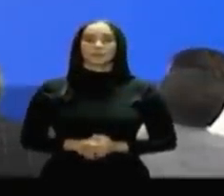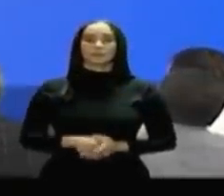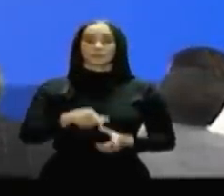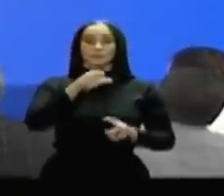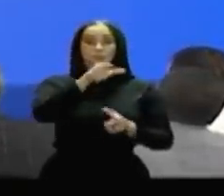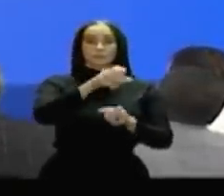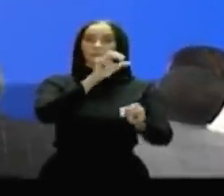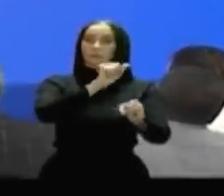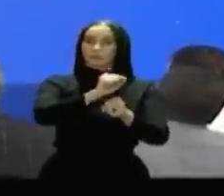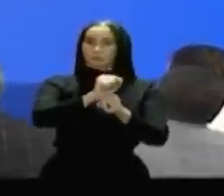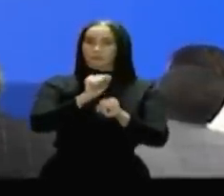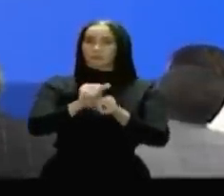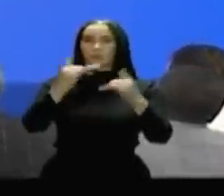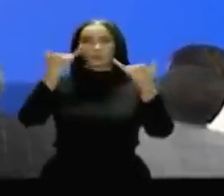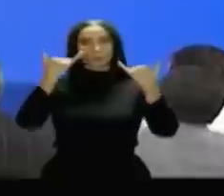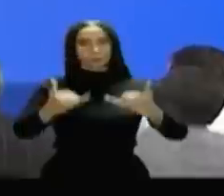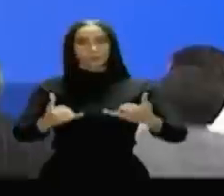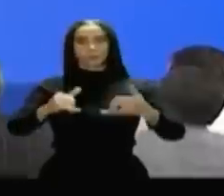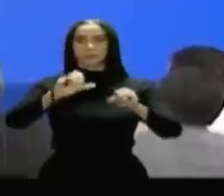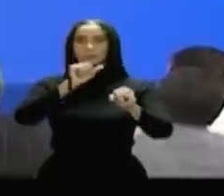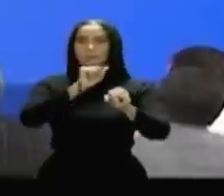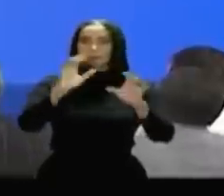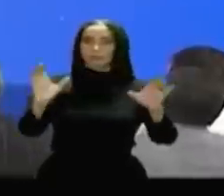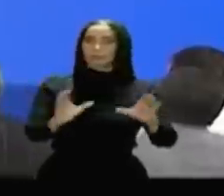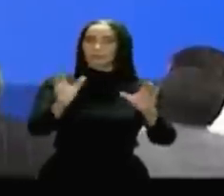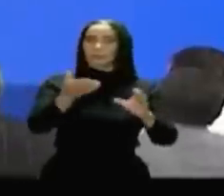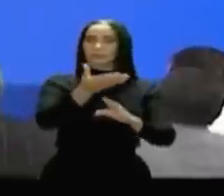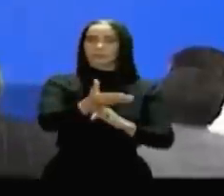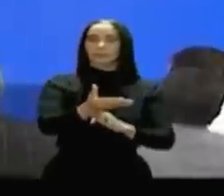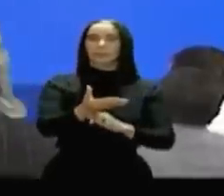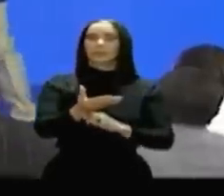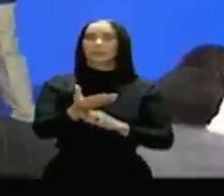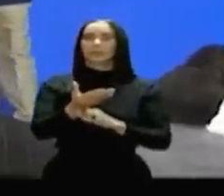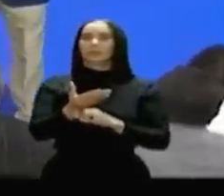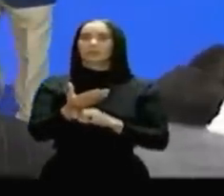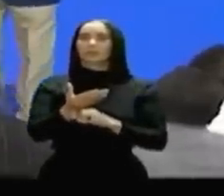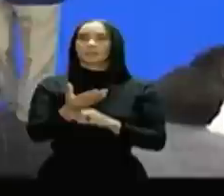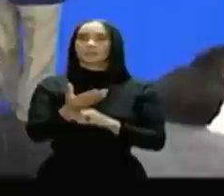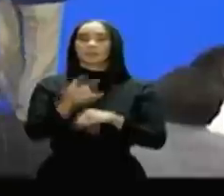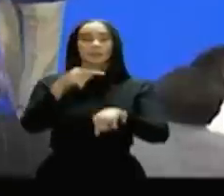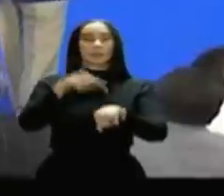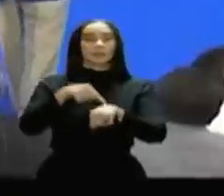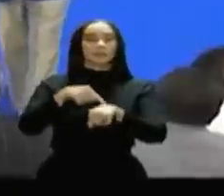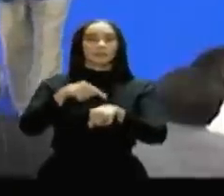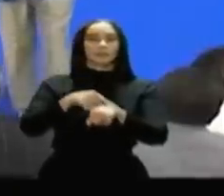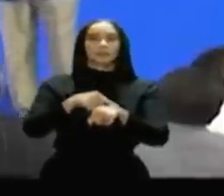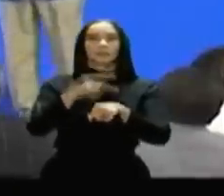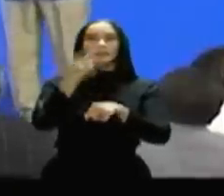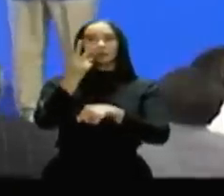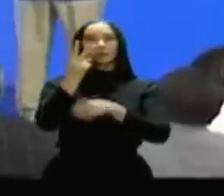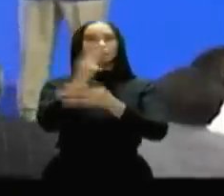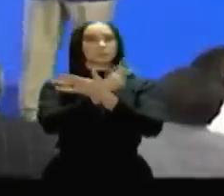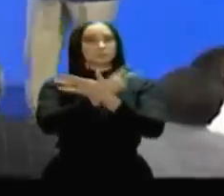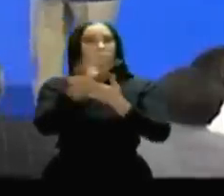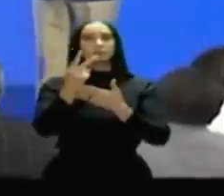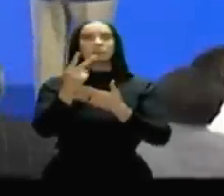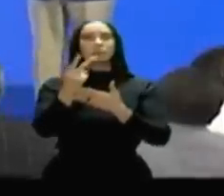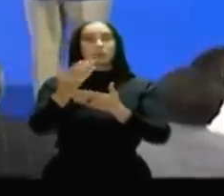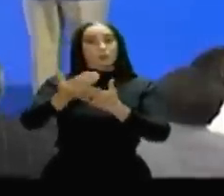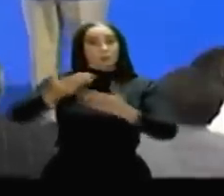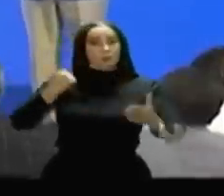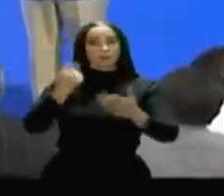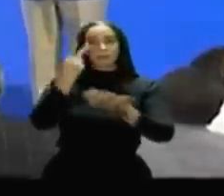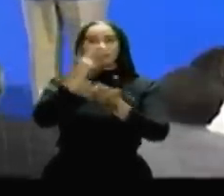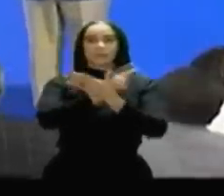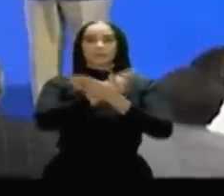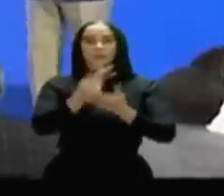aproveche el gobierno que tiene toda su batería sellada. Y este es el tema fundamental en el debate público para que pensemos en nuestros ríos